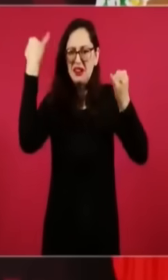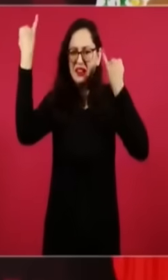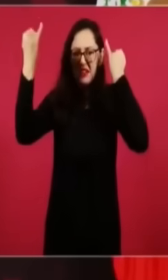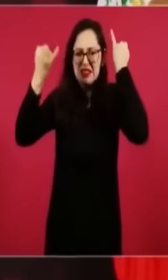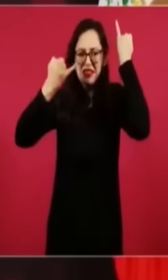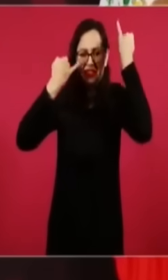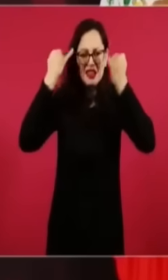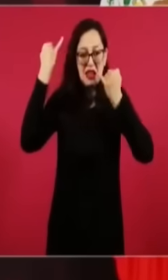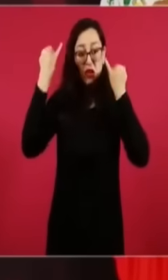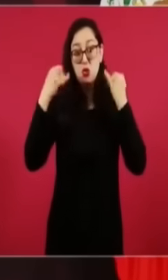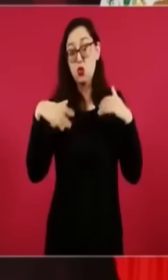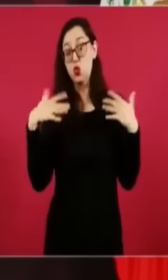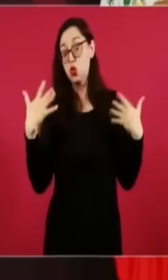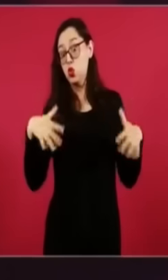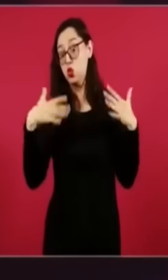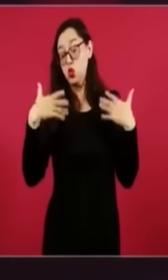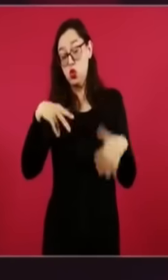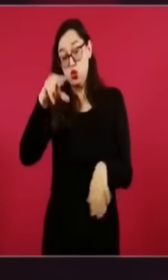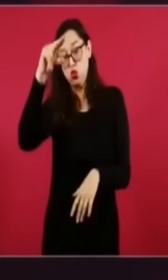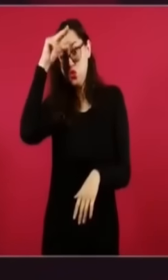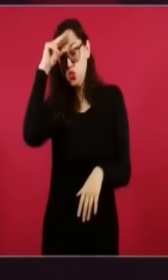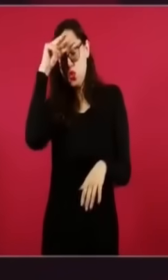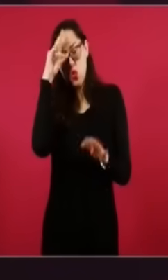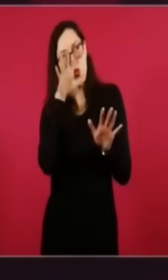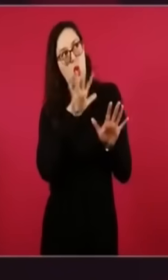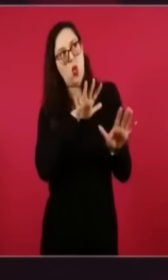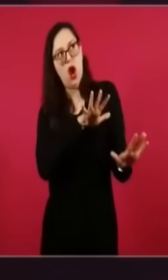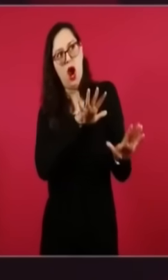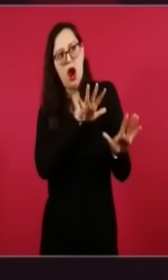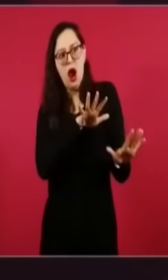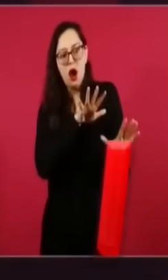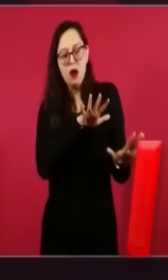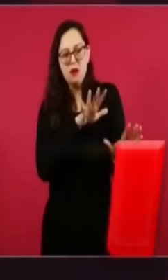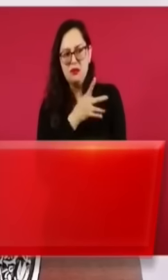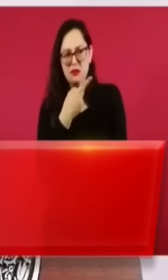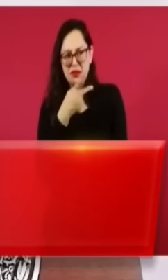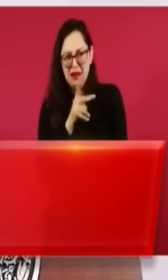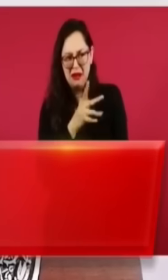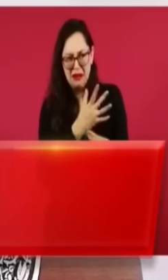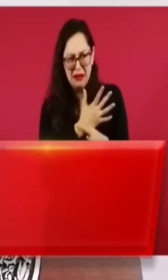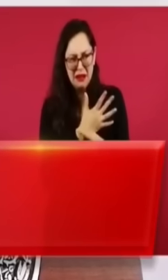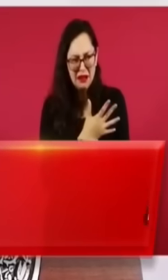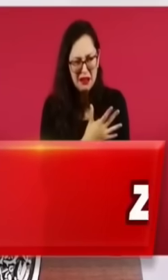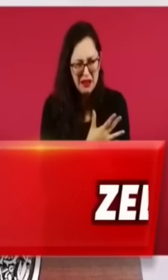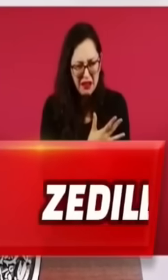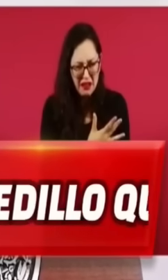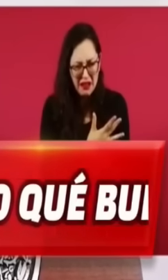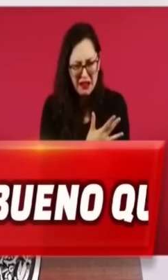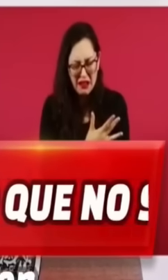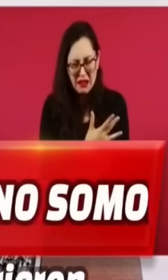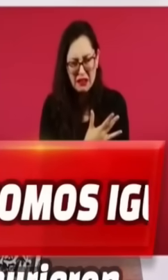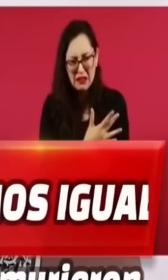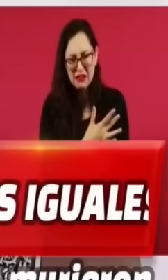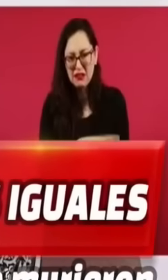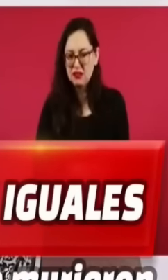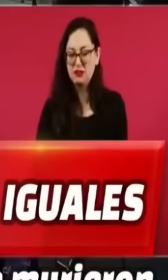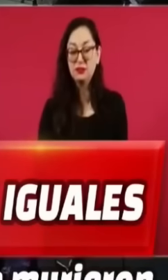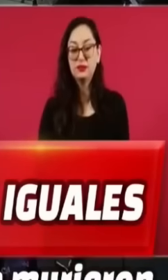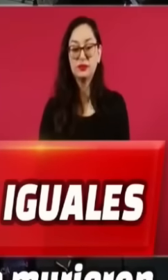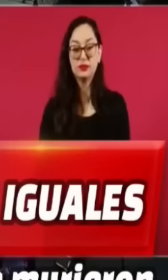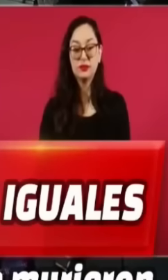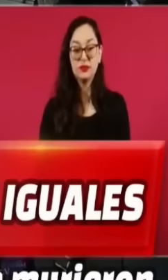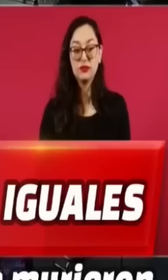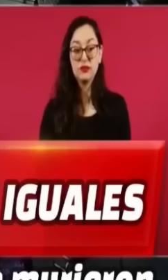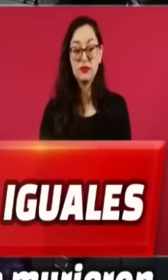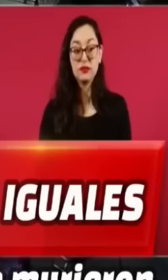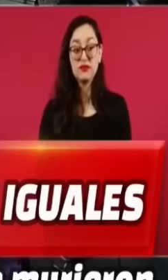Fuerte declaración de Ernesto Zedillo, que de verdad tiene que ver usted lo que el presidente le respondió. Por ello le invito a